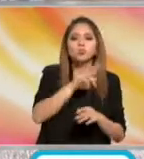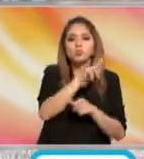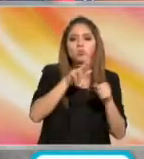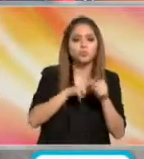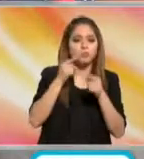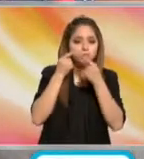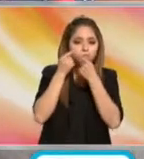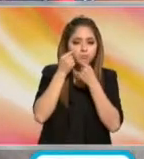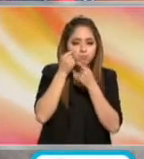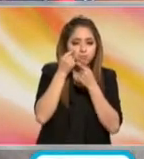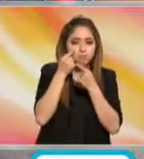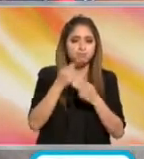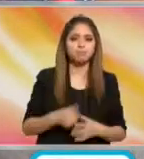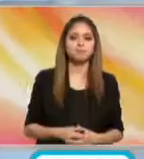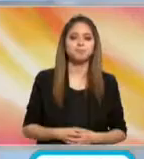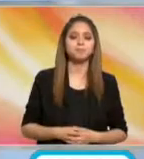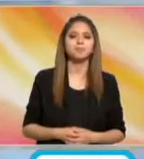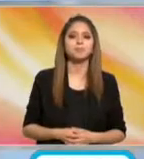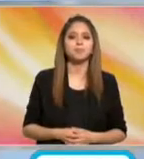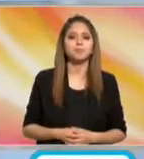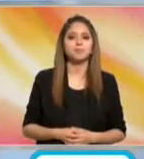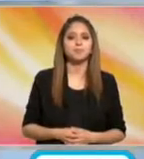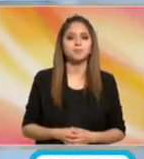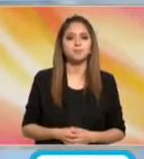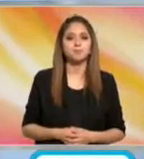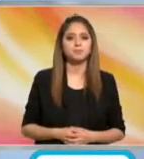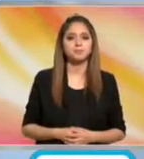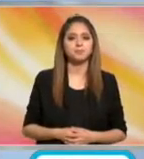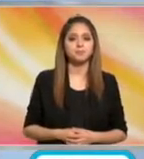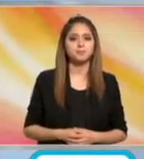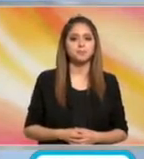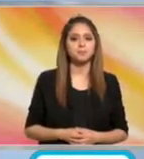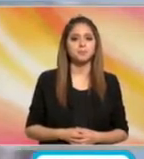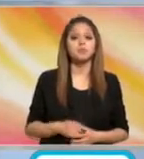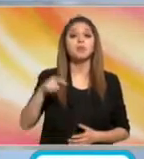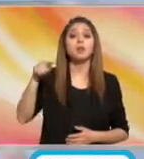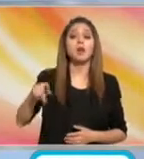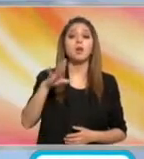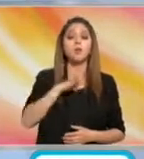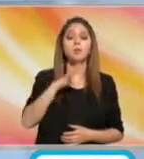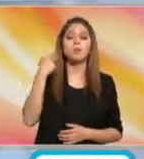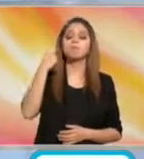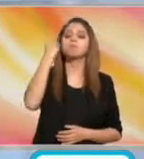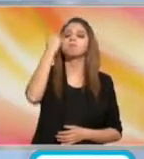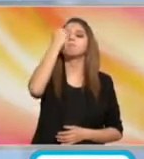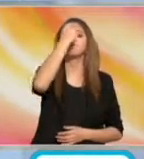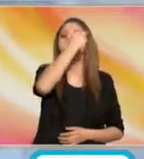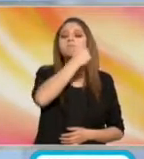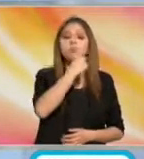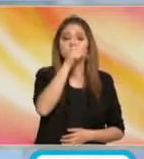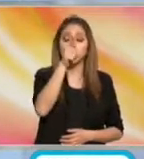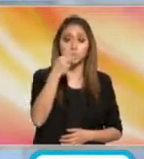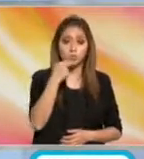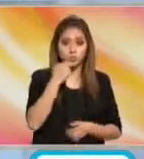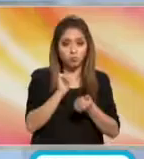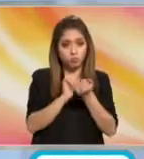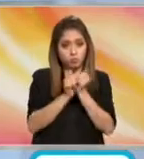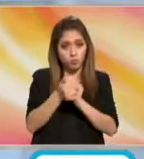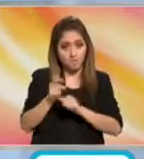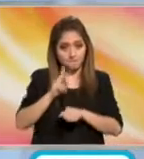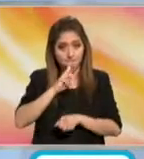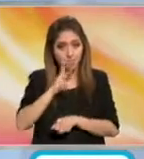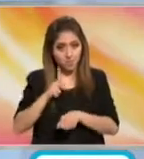Sí. Yo, aunque hay maquillaje que conforme lo utilices te va a mejorar la piel, yo siempre